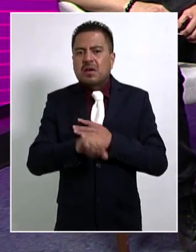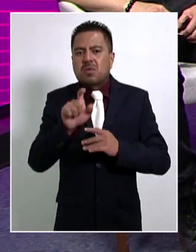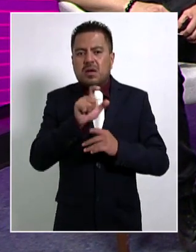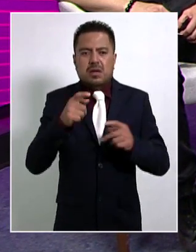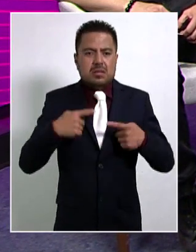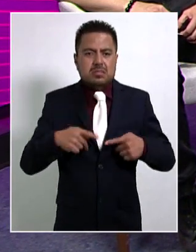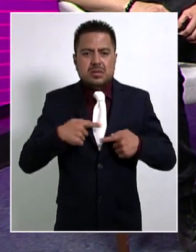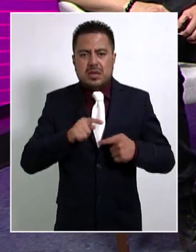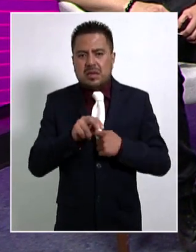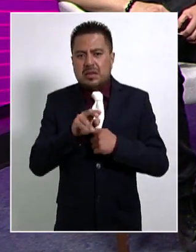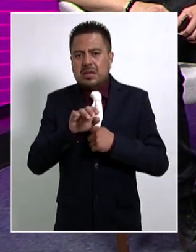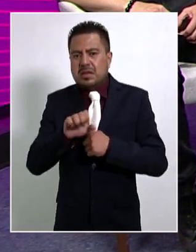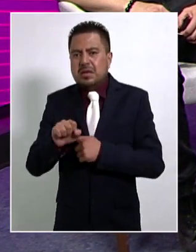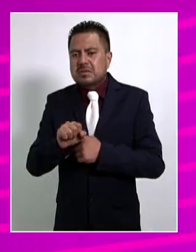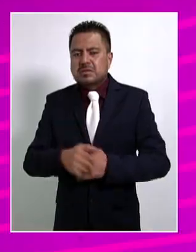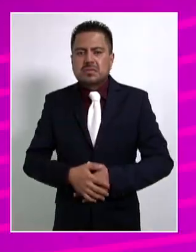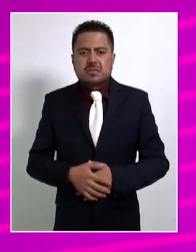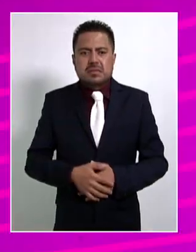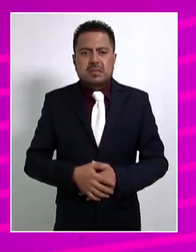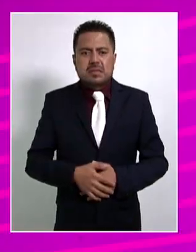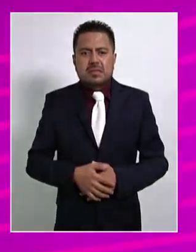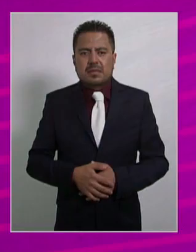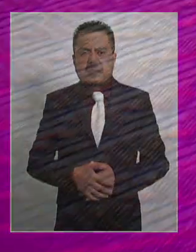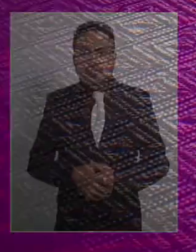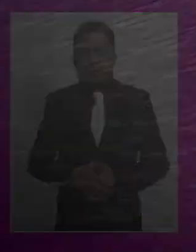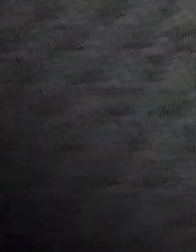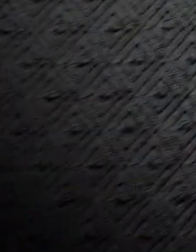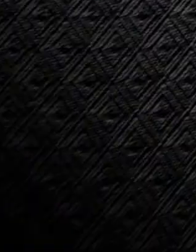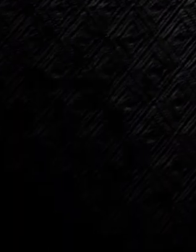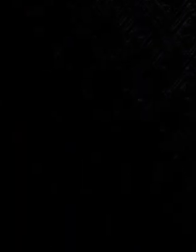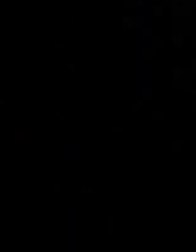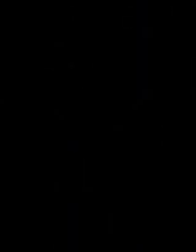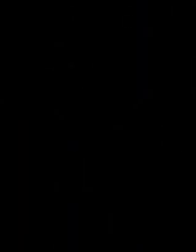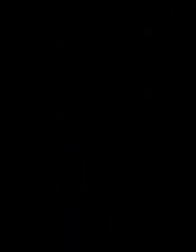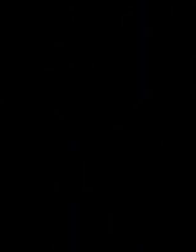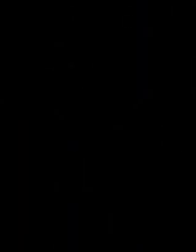una persona trans. Por supuesto, claro que sí. Gracias. Volvemos.